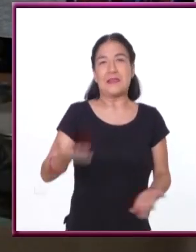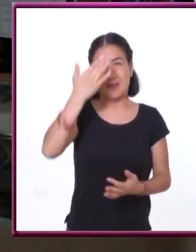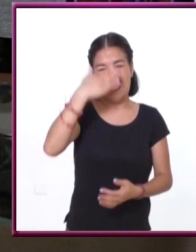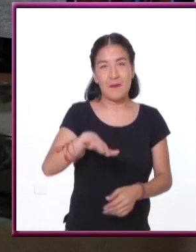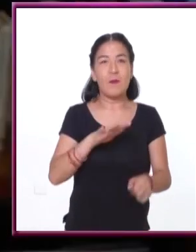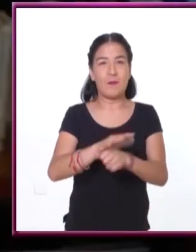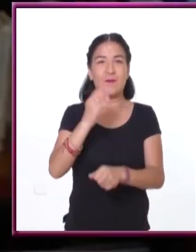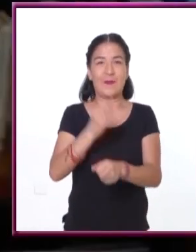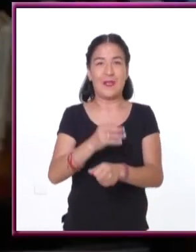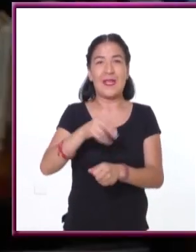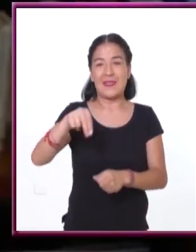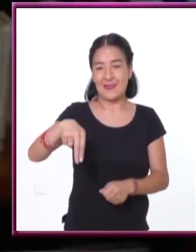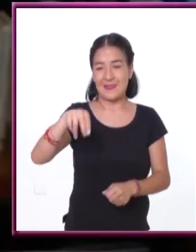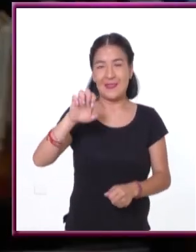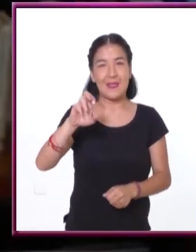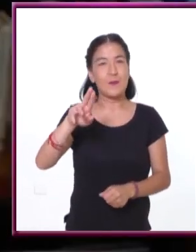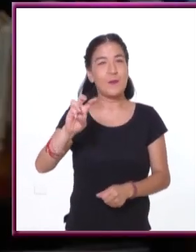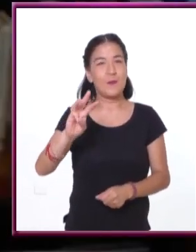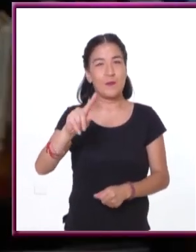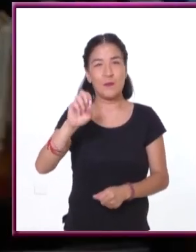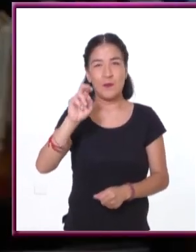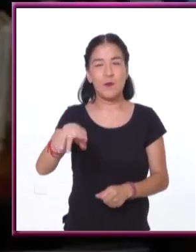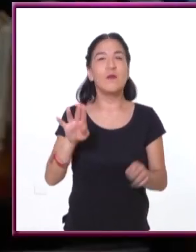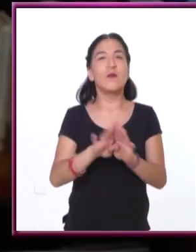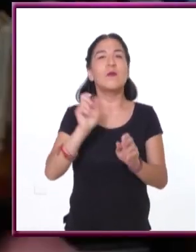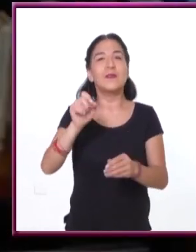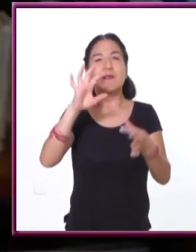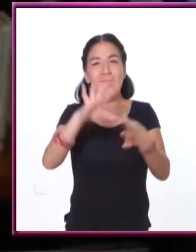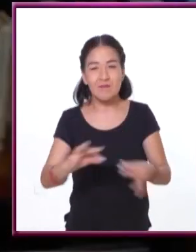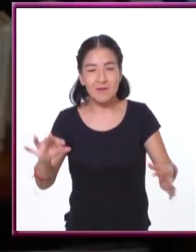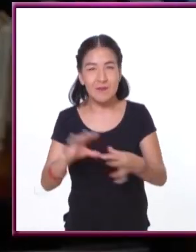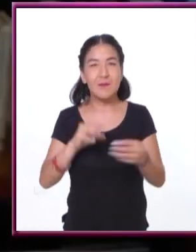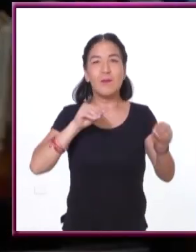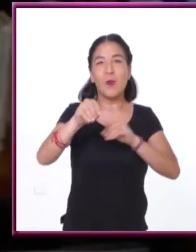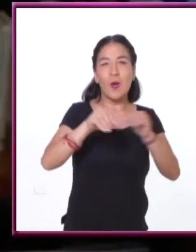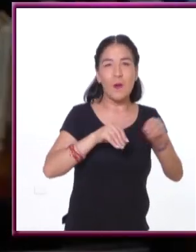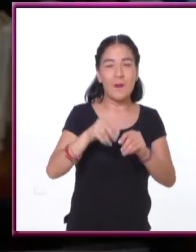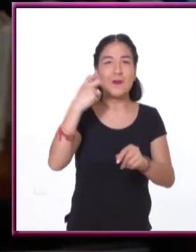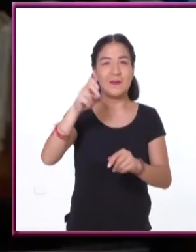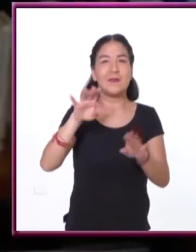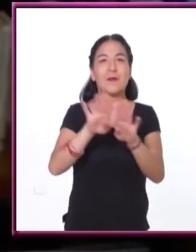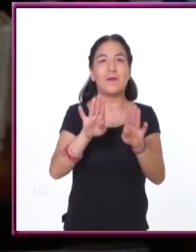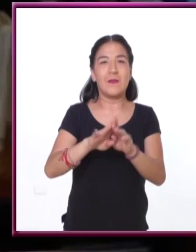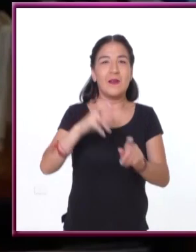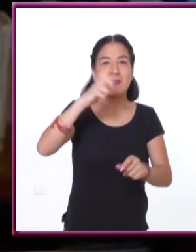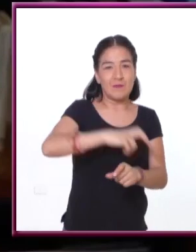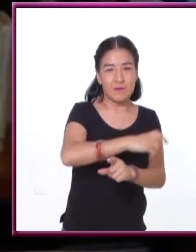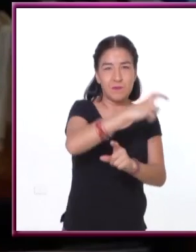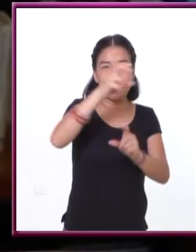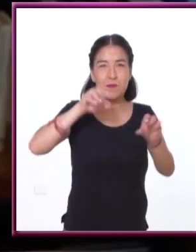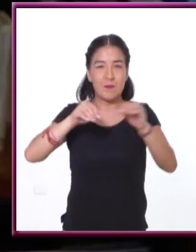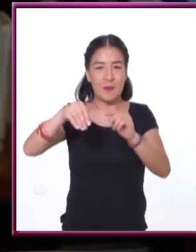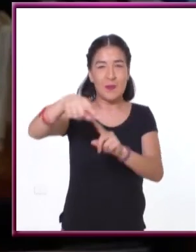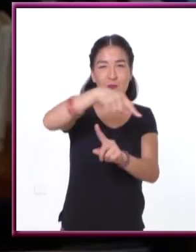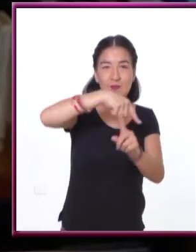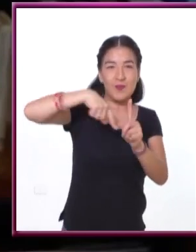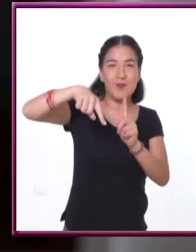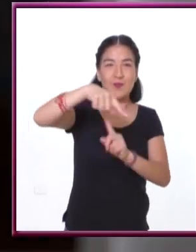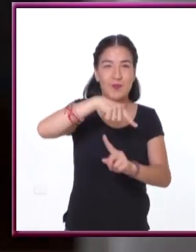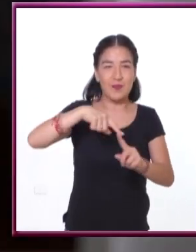de Newton, que para poder explicar y entender el movimiento de los planetas con su ley de gravitación